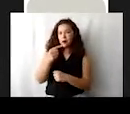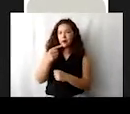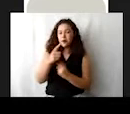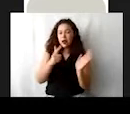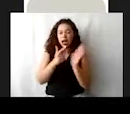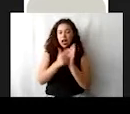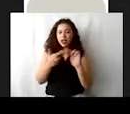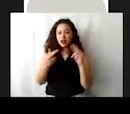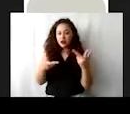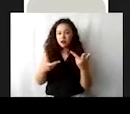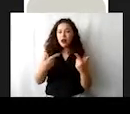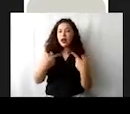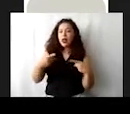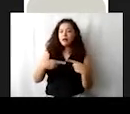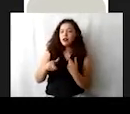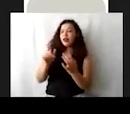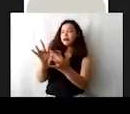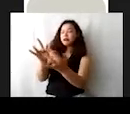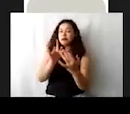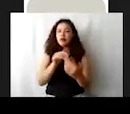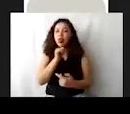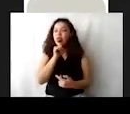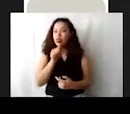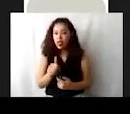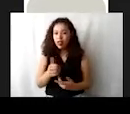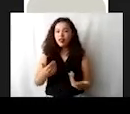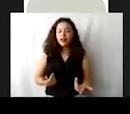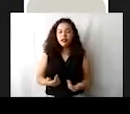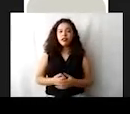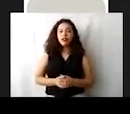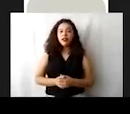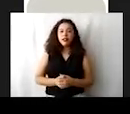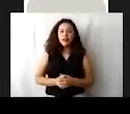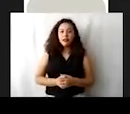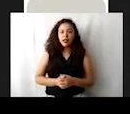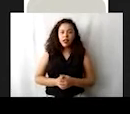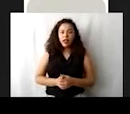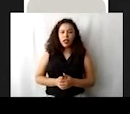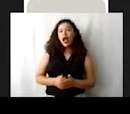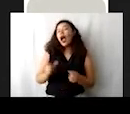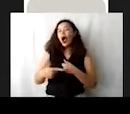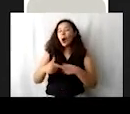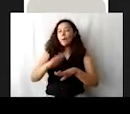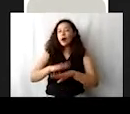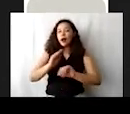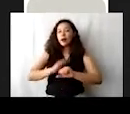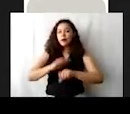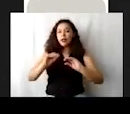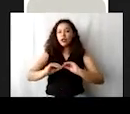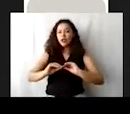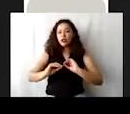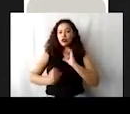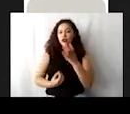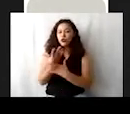al contribuyente, y dentro de los novedosos es precisamente que